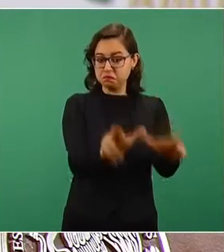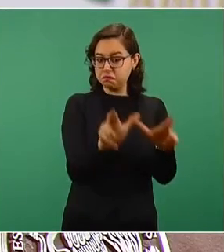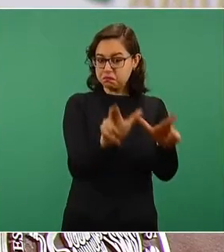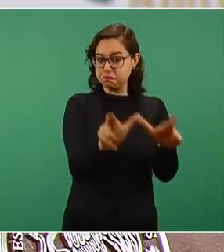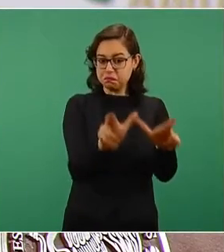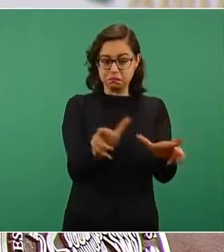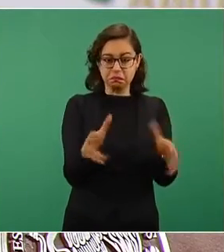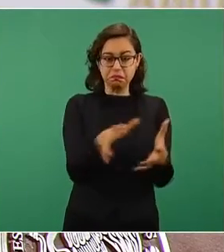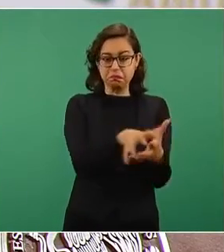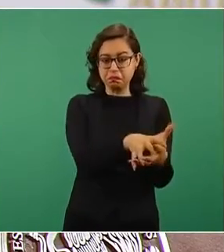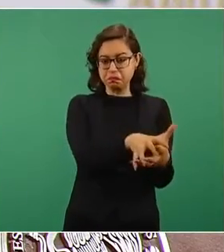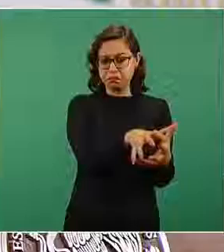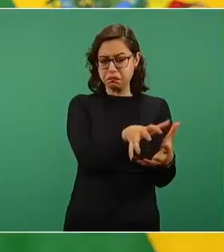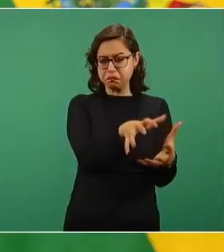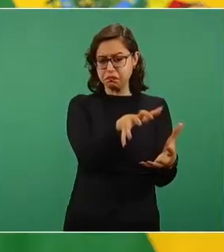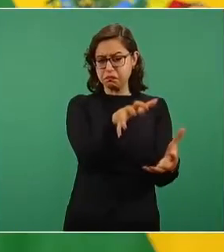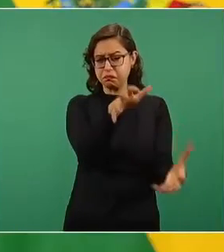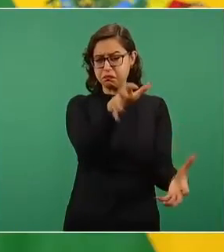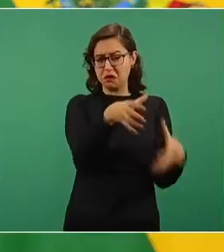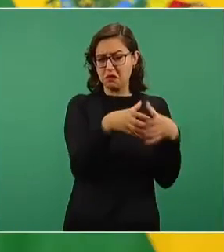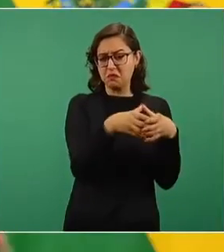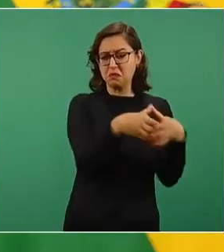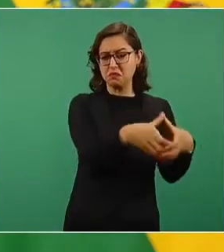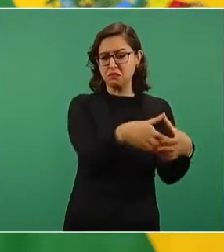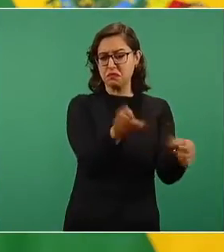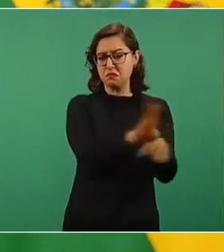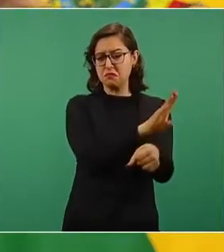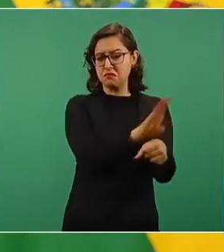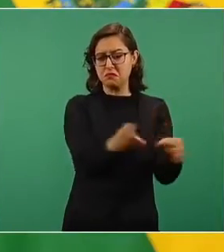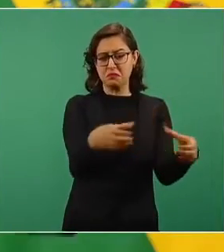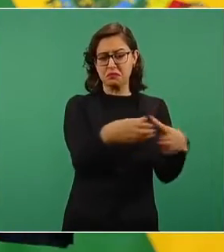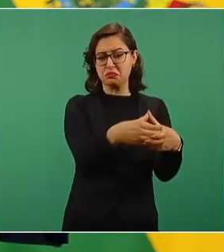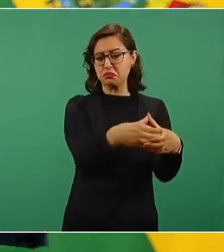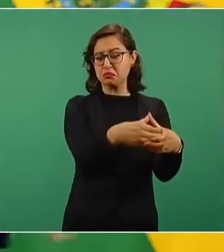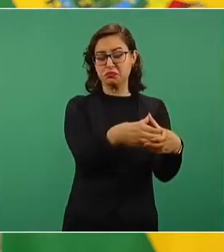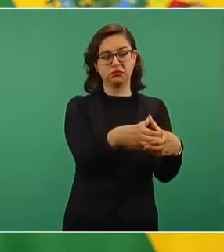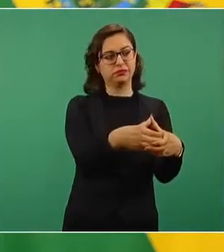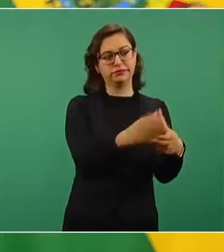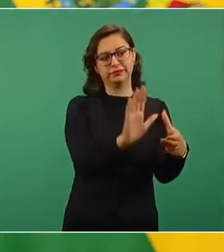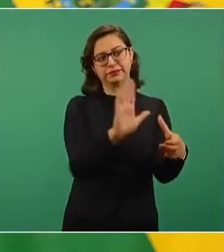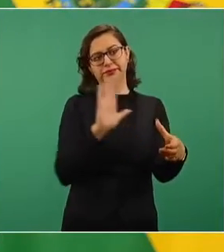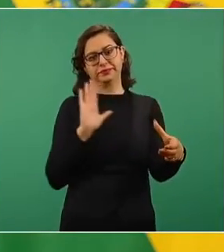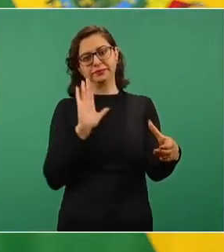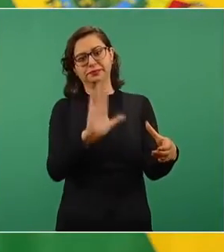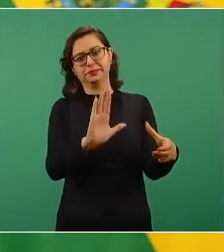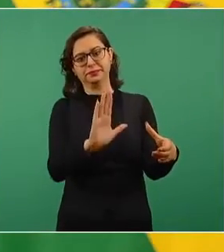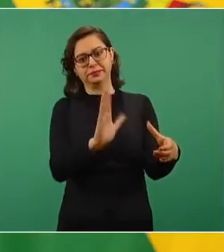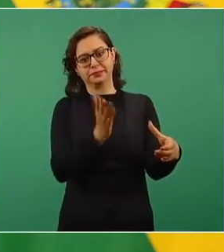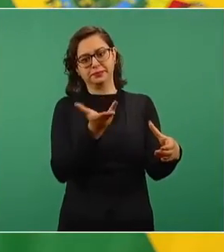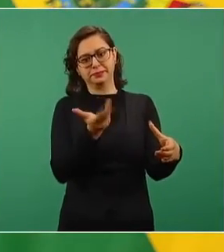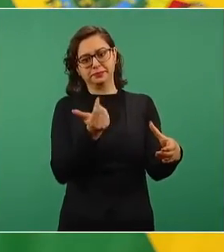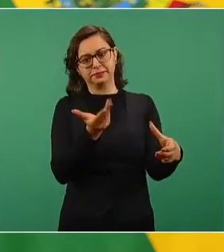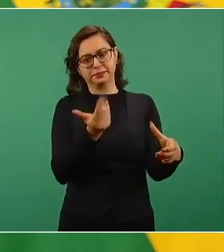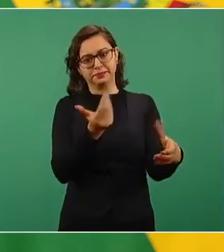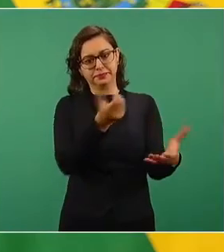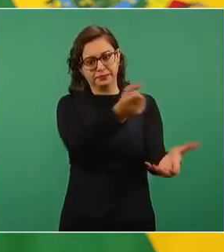acumulaba en beneficio de una minoría, se distribuyó con